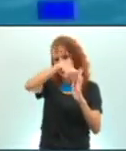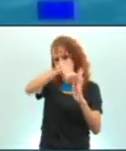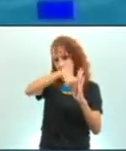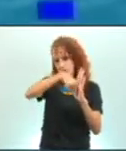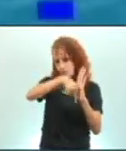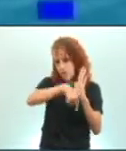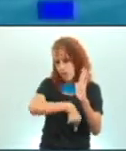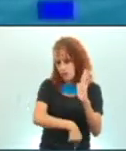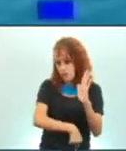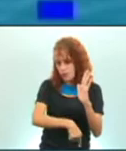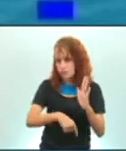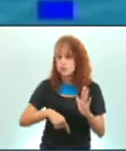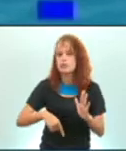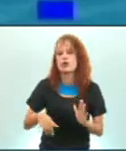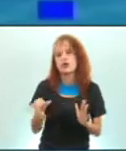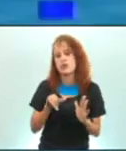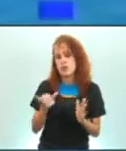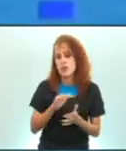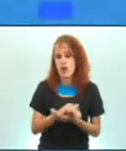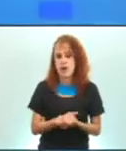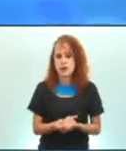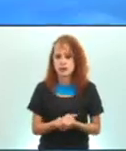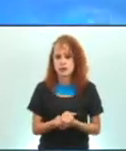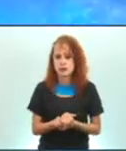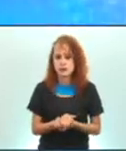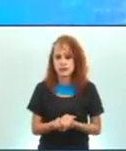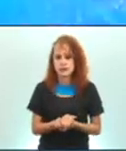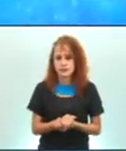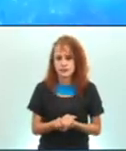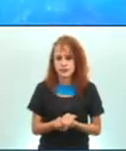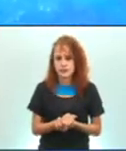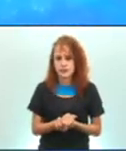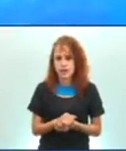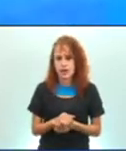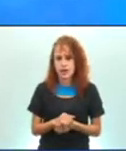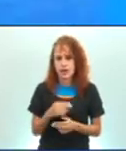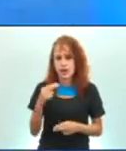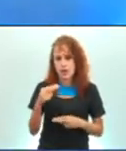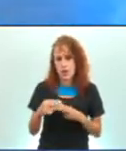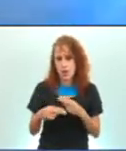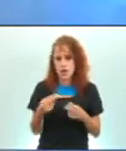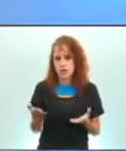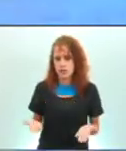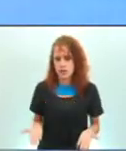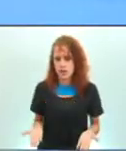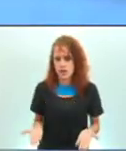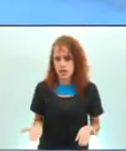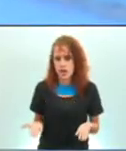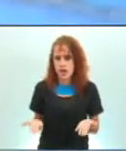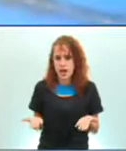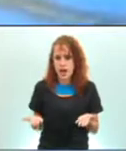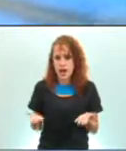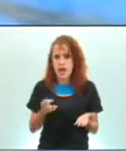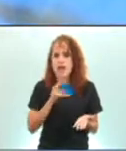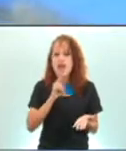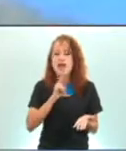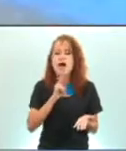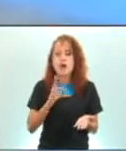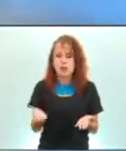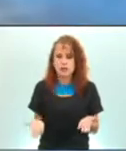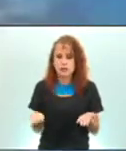hasta los 3.000 metros de profundidad, lo que provoca su expansión térmica y contribuye al ascenso del nivel medio del